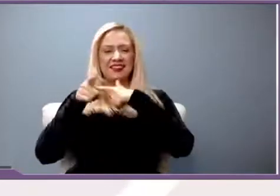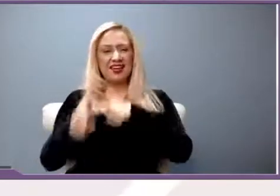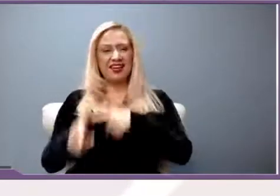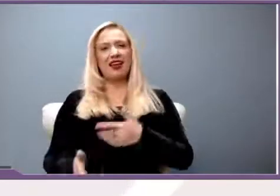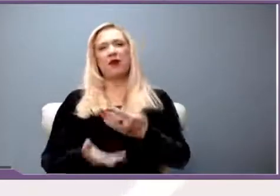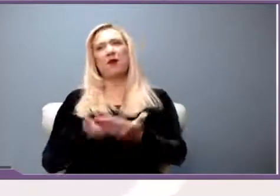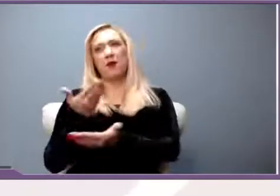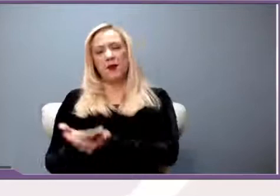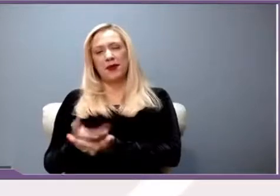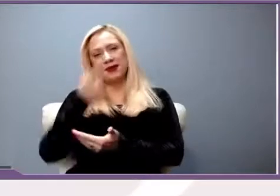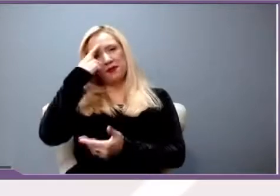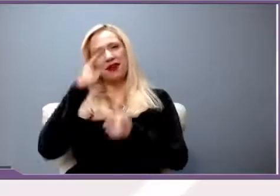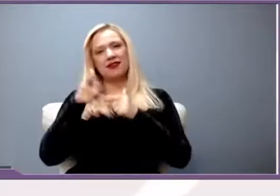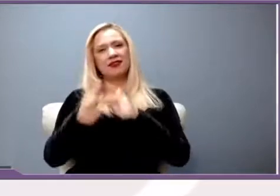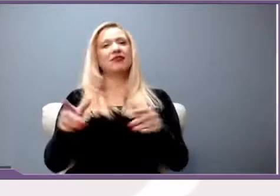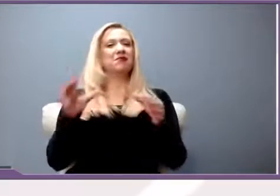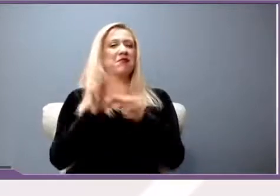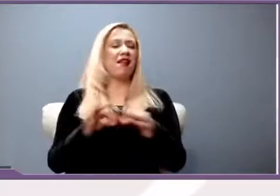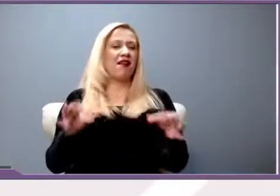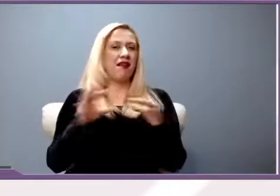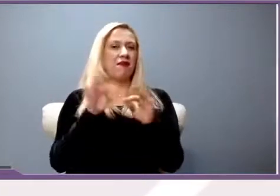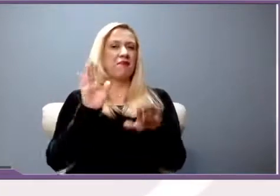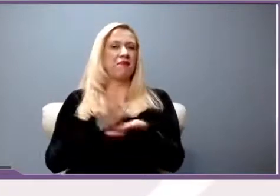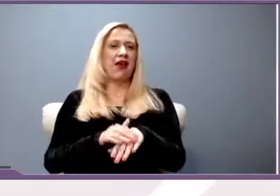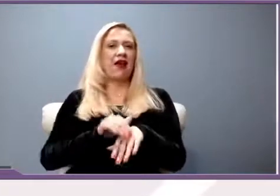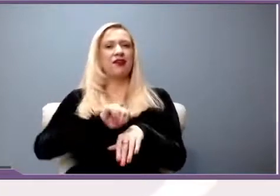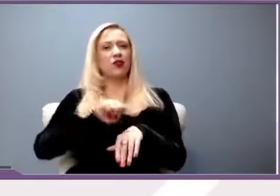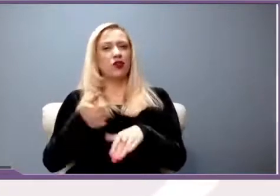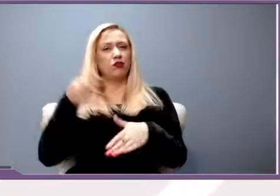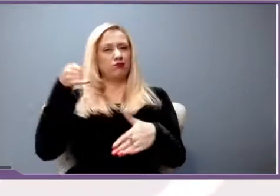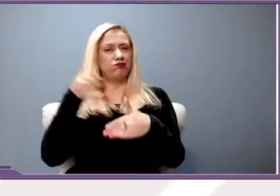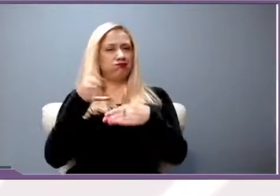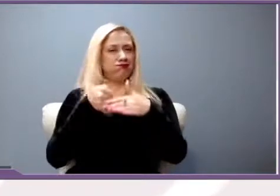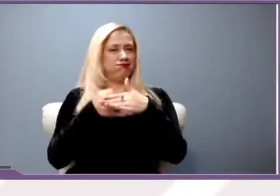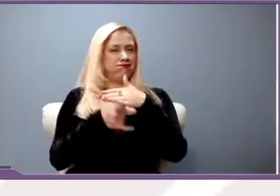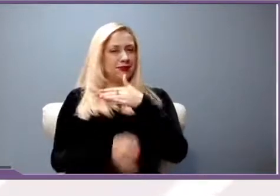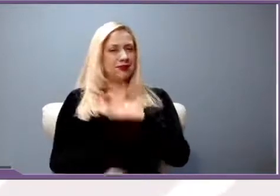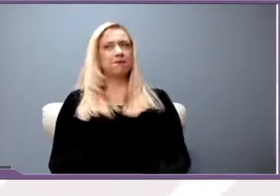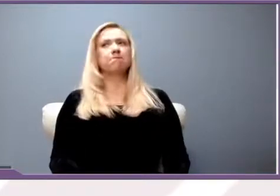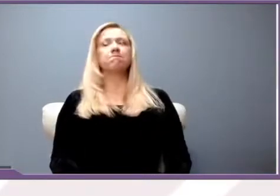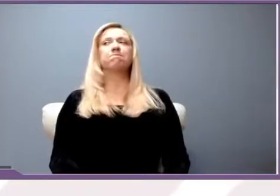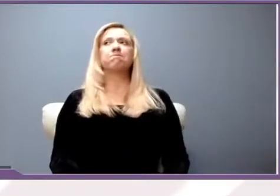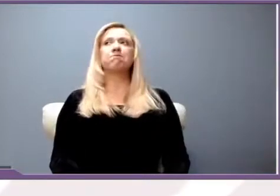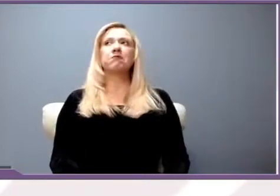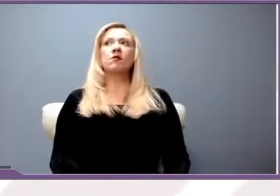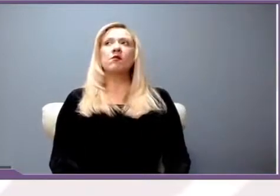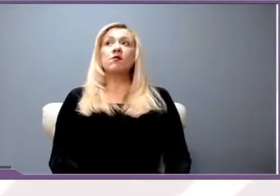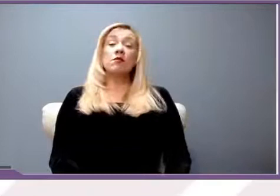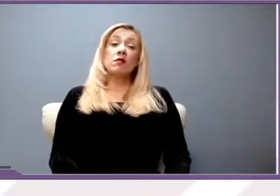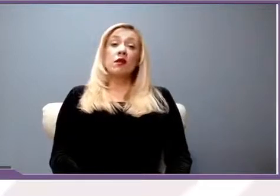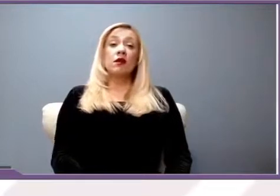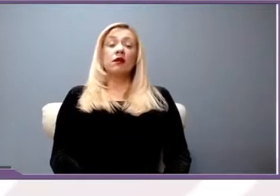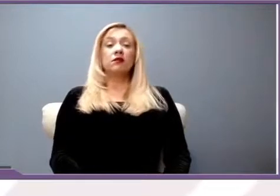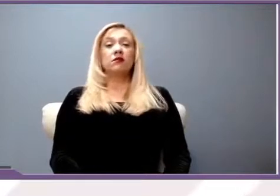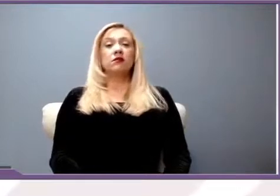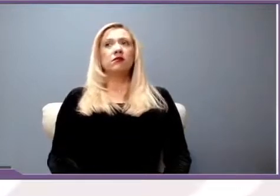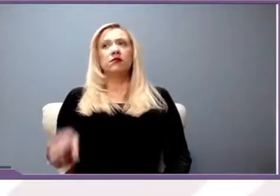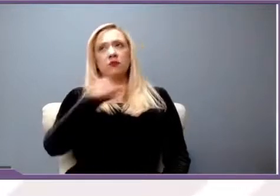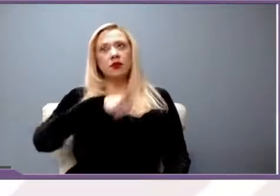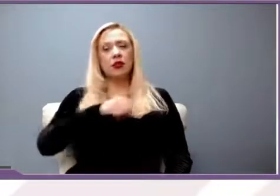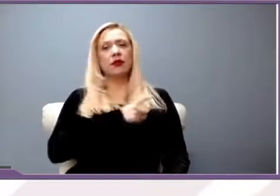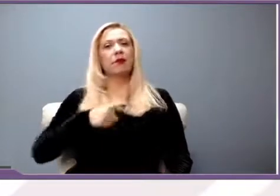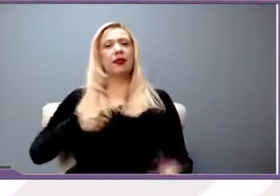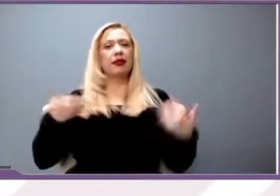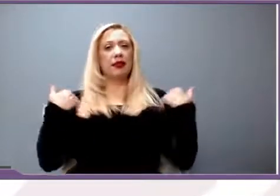propuestas necesarias para seguir hablando de esto y haciéndolo visible el tema. Decir también que nos quede claro que hablar de